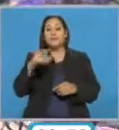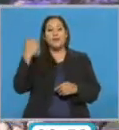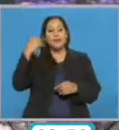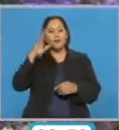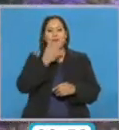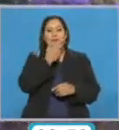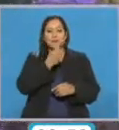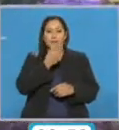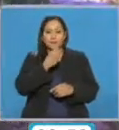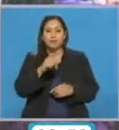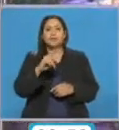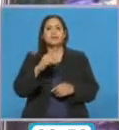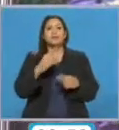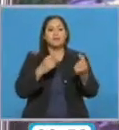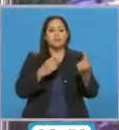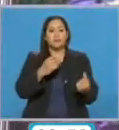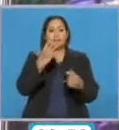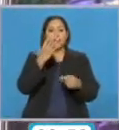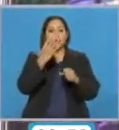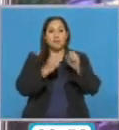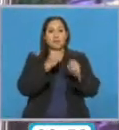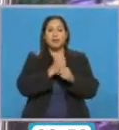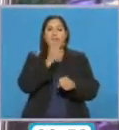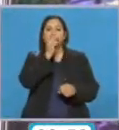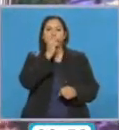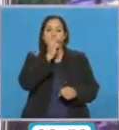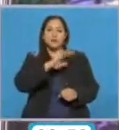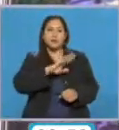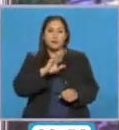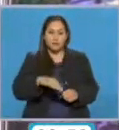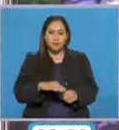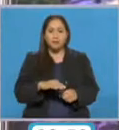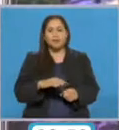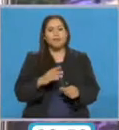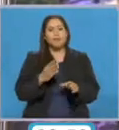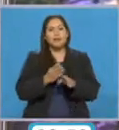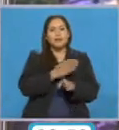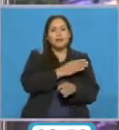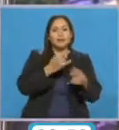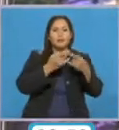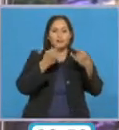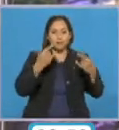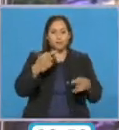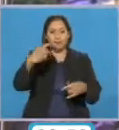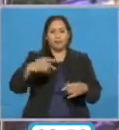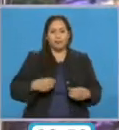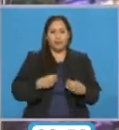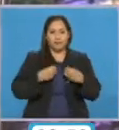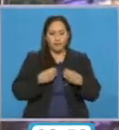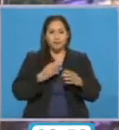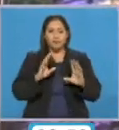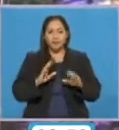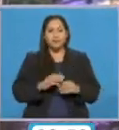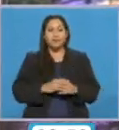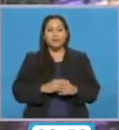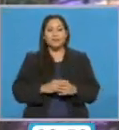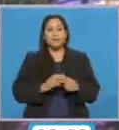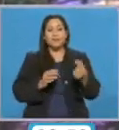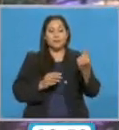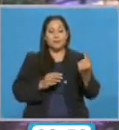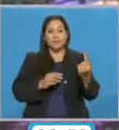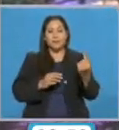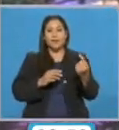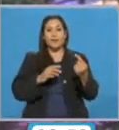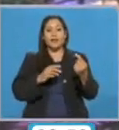hombre que a los 4 años pierde a su papá, haciendo un poquito de contexto y de la historia que tenemos de él. El menor de